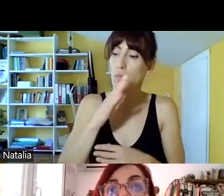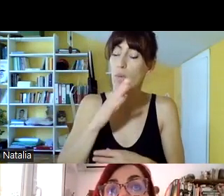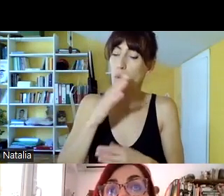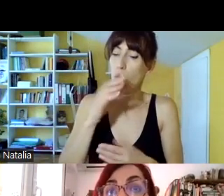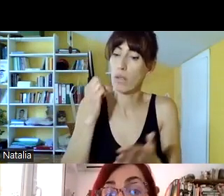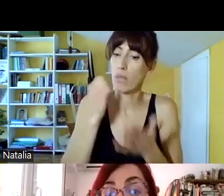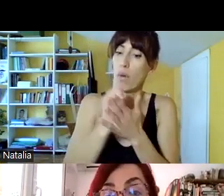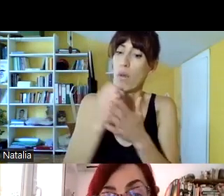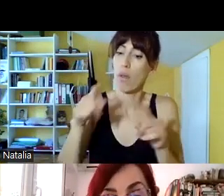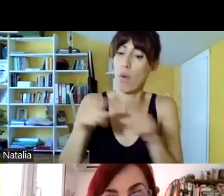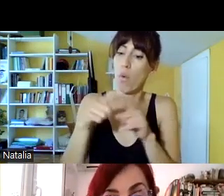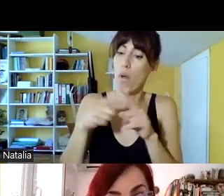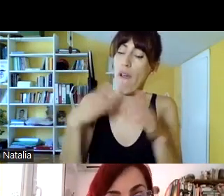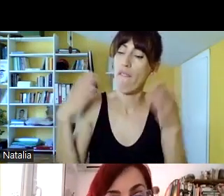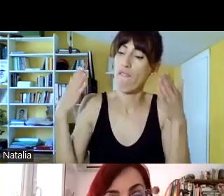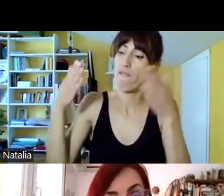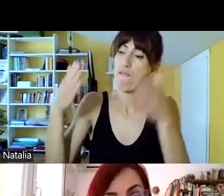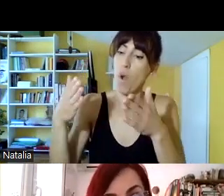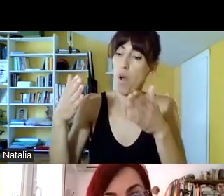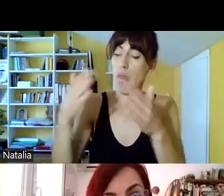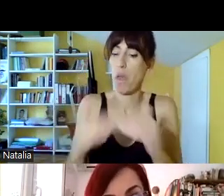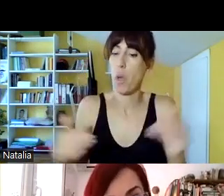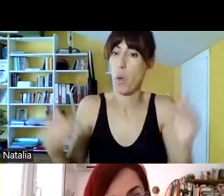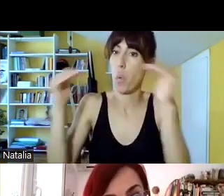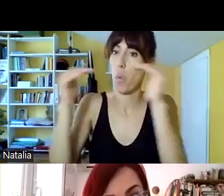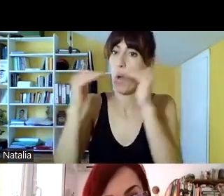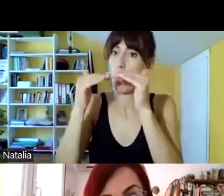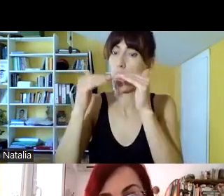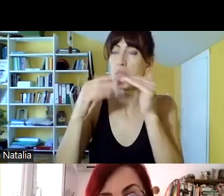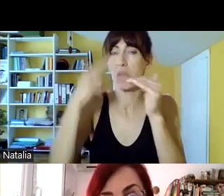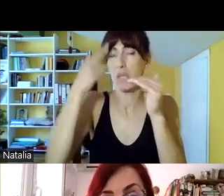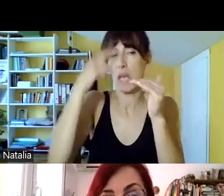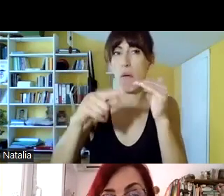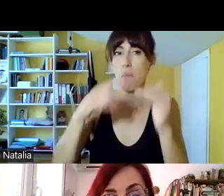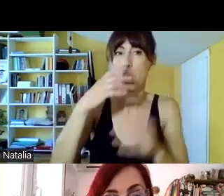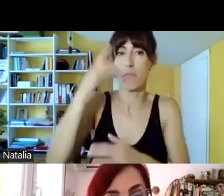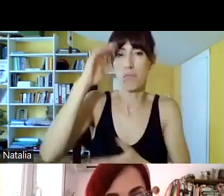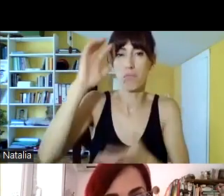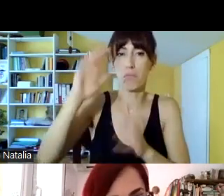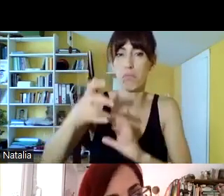simbolizar un enfoque más de equidad, ¿no? Sabemos que el trastorno mental grave